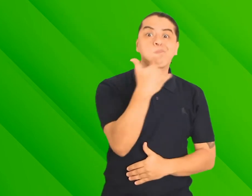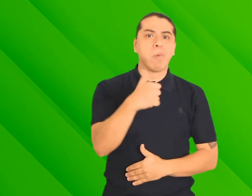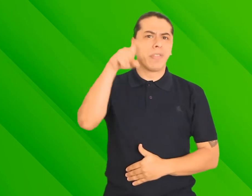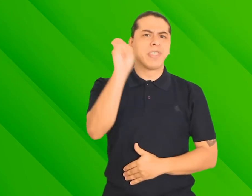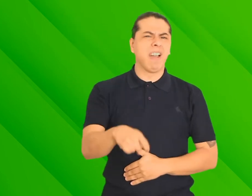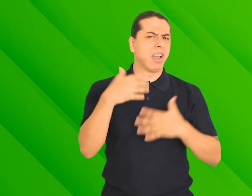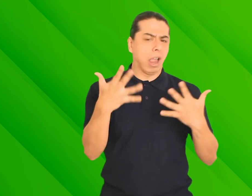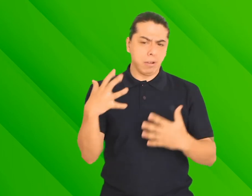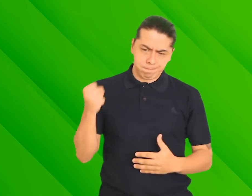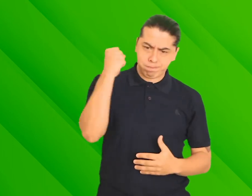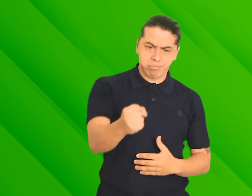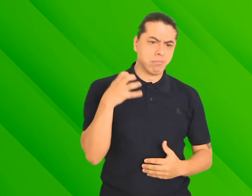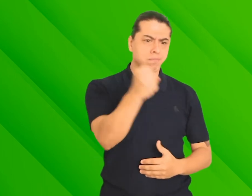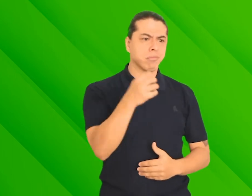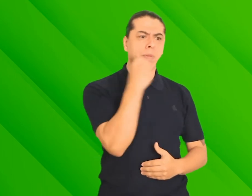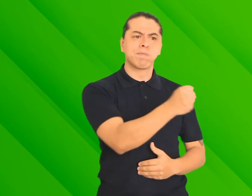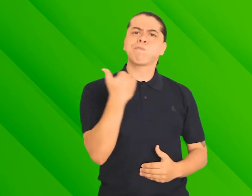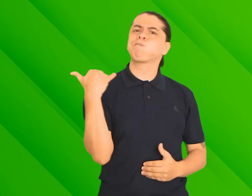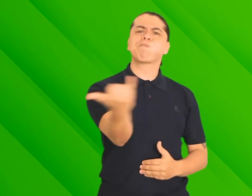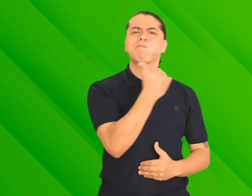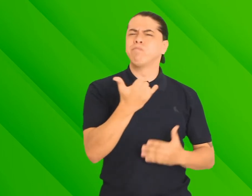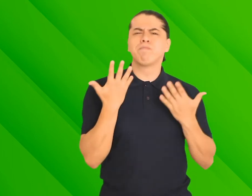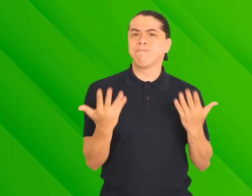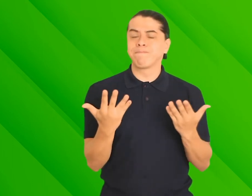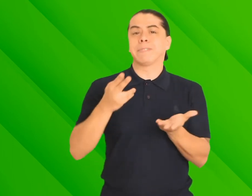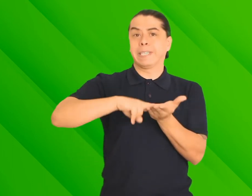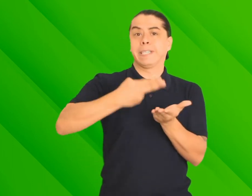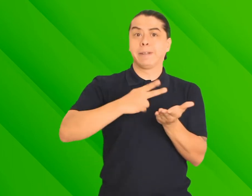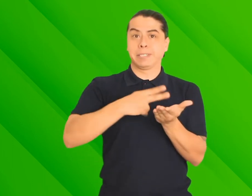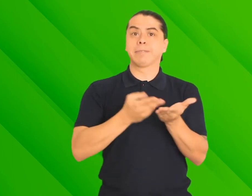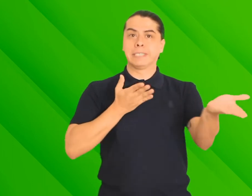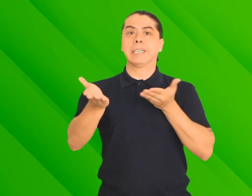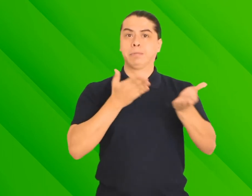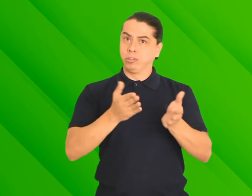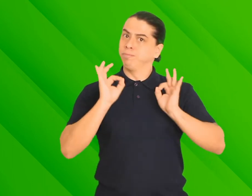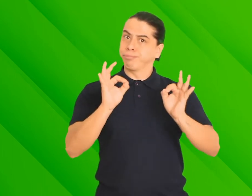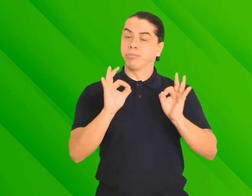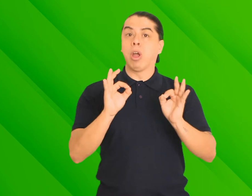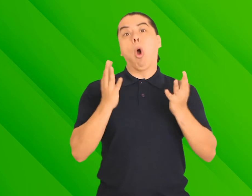y guía-intérprete para personas sordas y sordociegas,